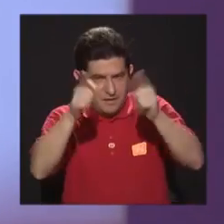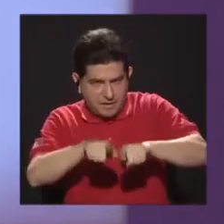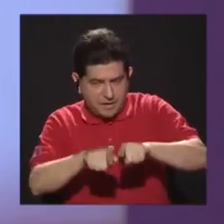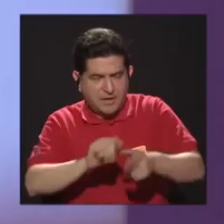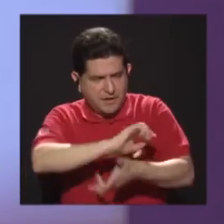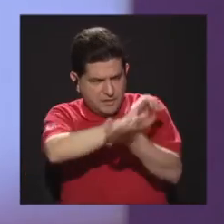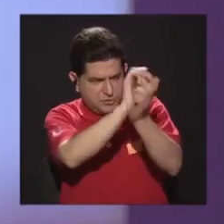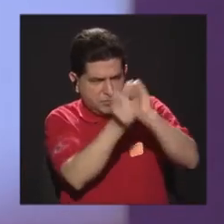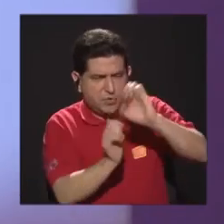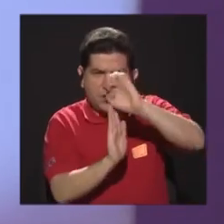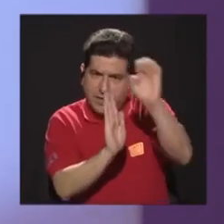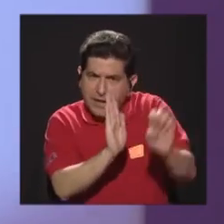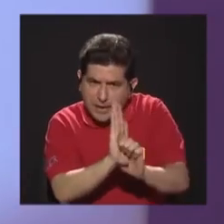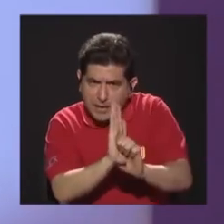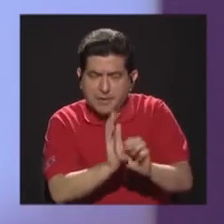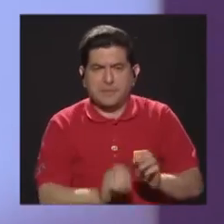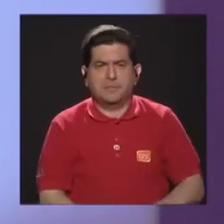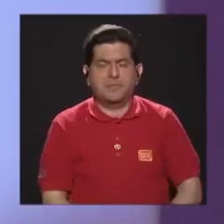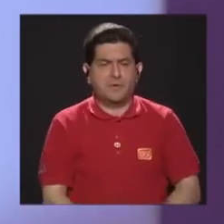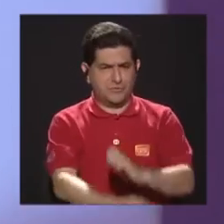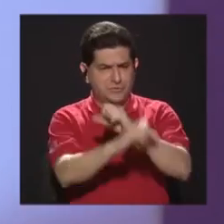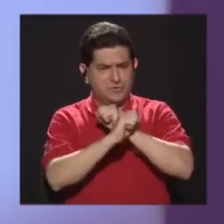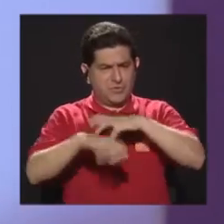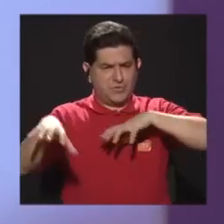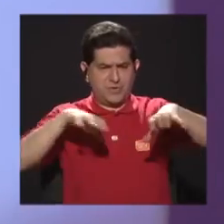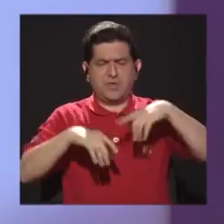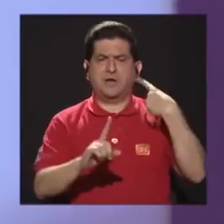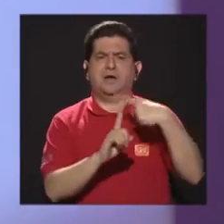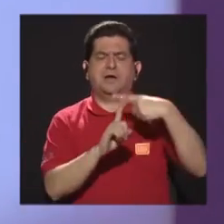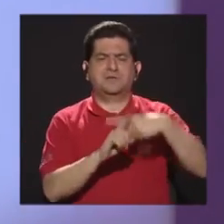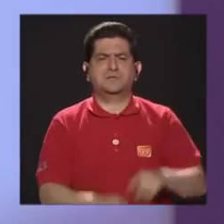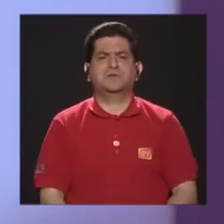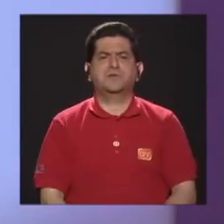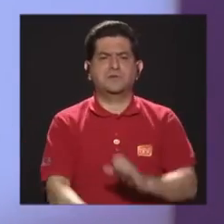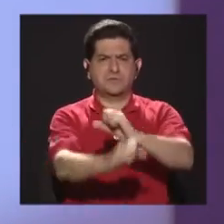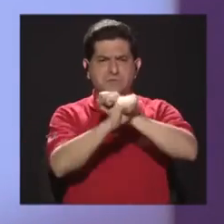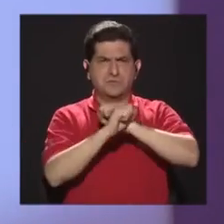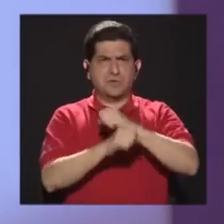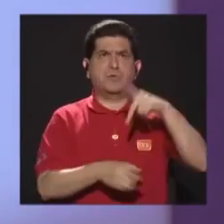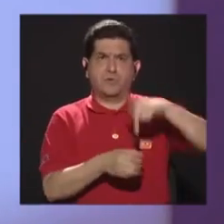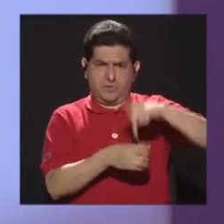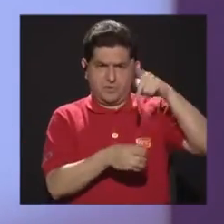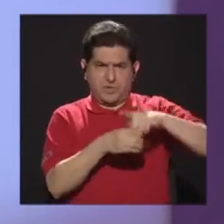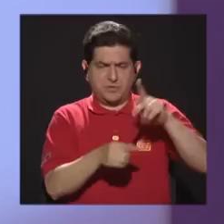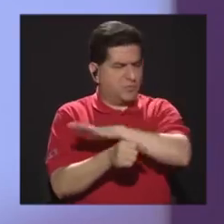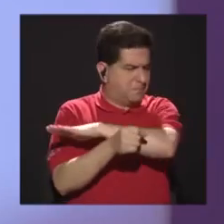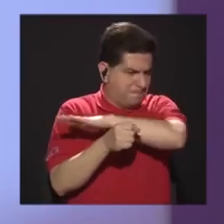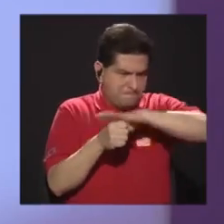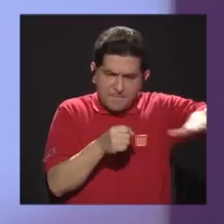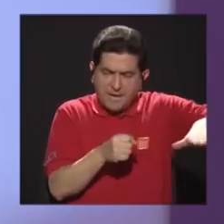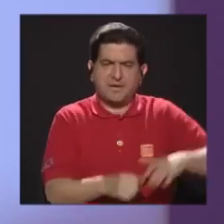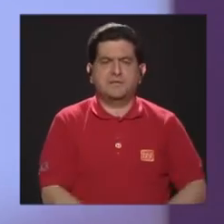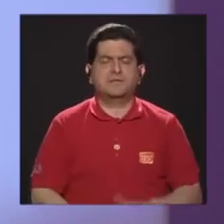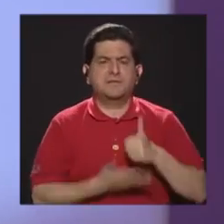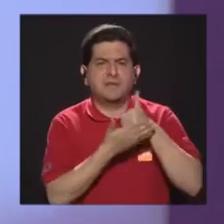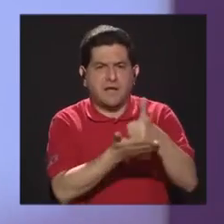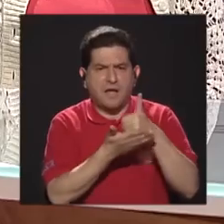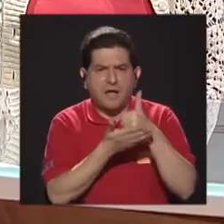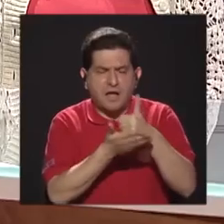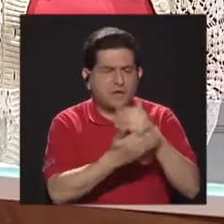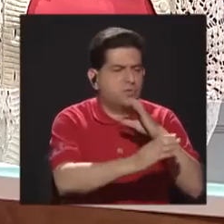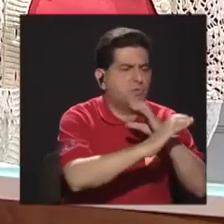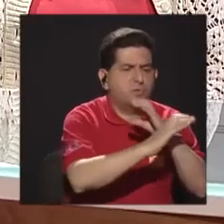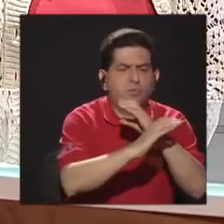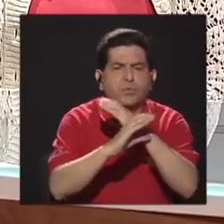se hace una transformación estatutaria donde se garantizan acciones afirmativas para garantizar la participación plena, la colaboración con el